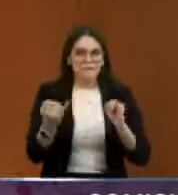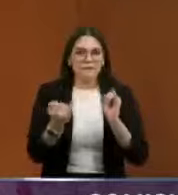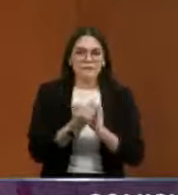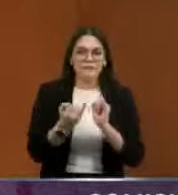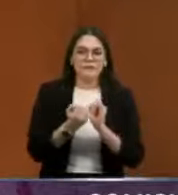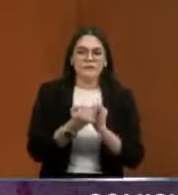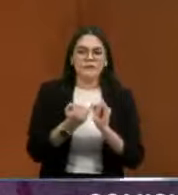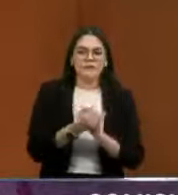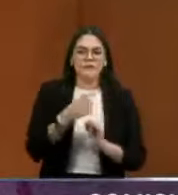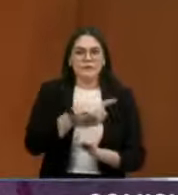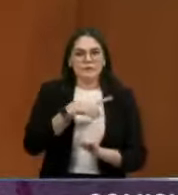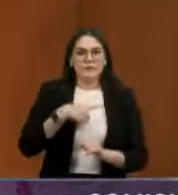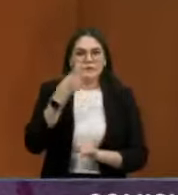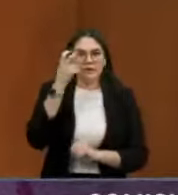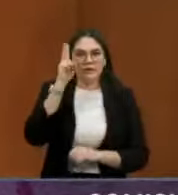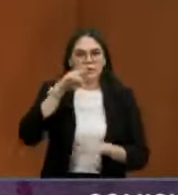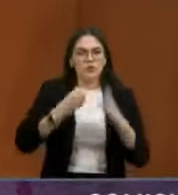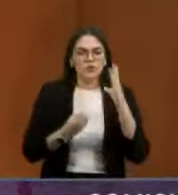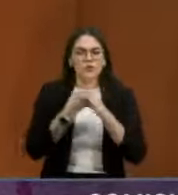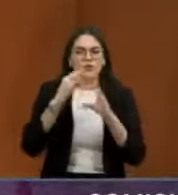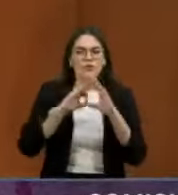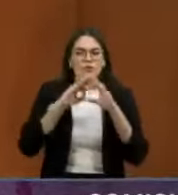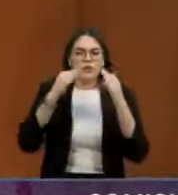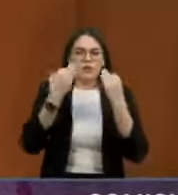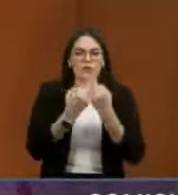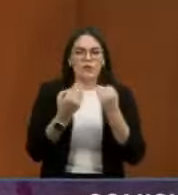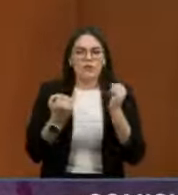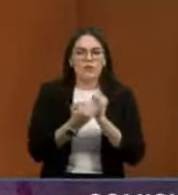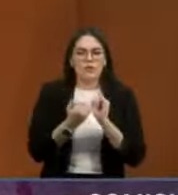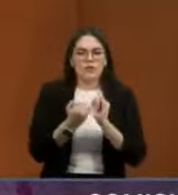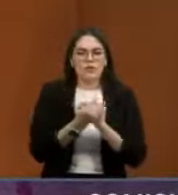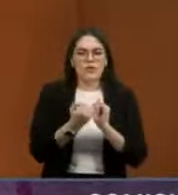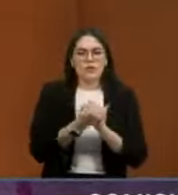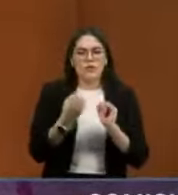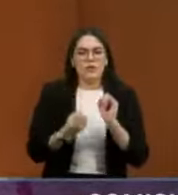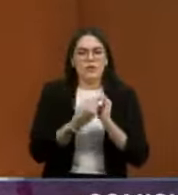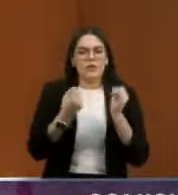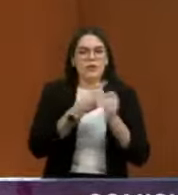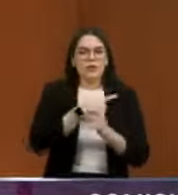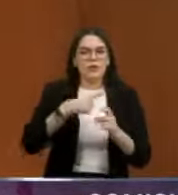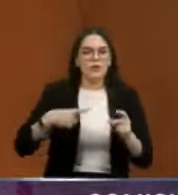el método de estar deteniendo, protegiendo